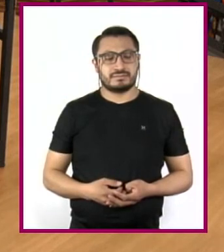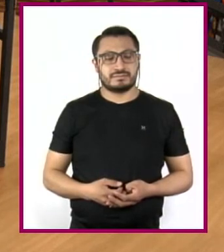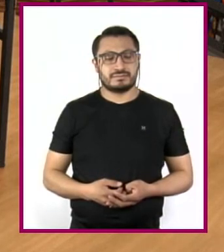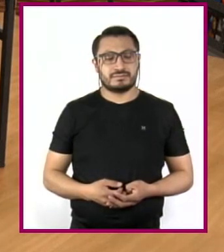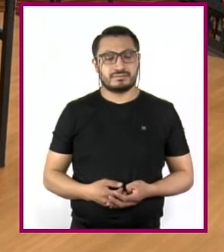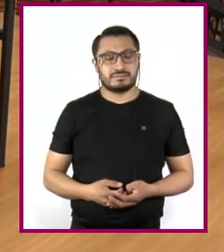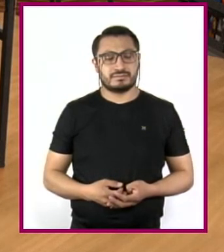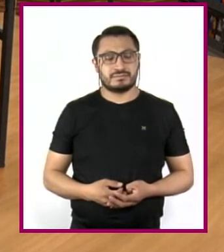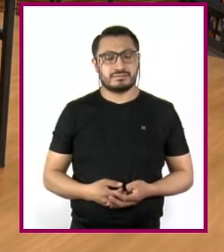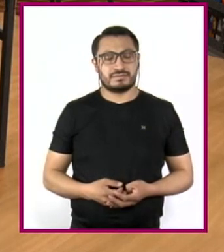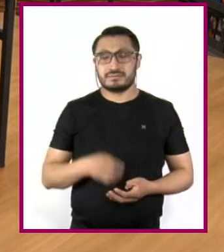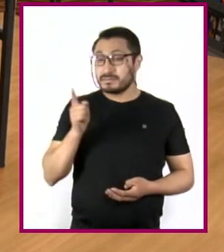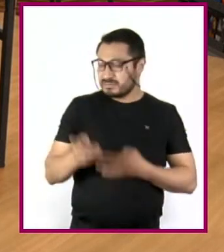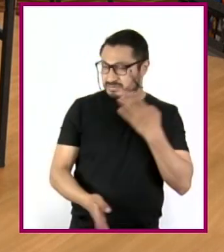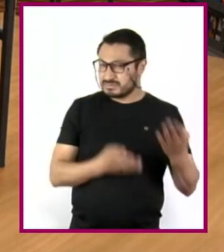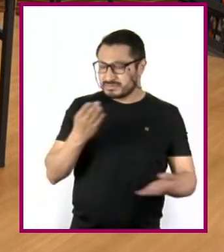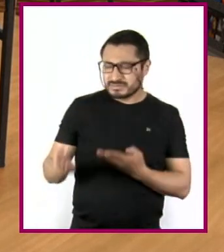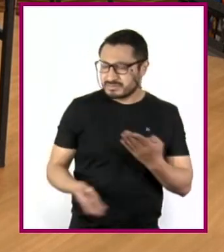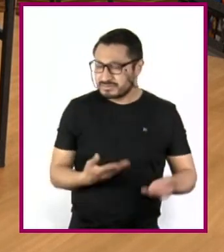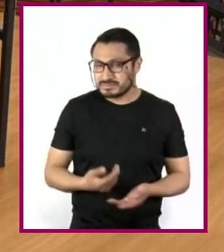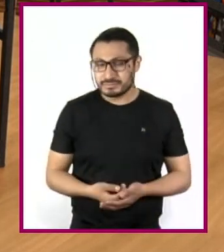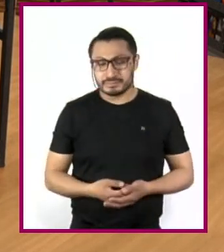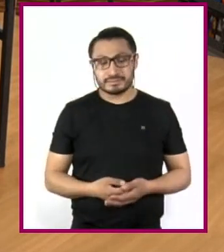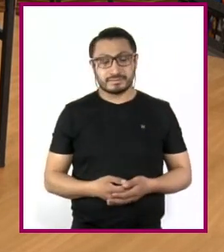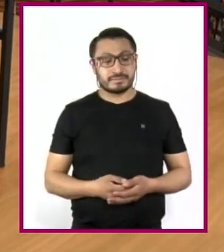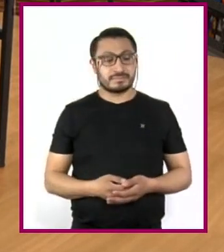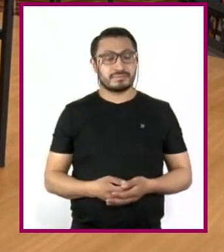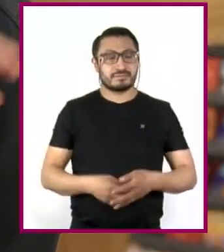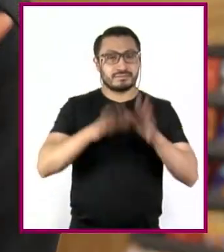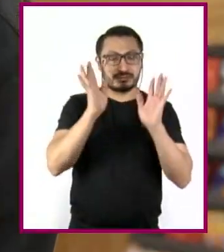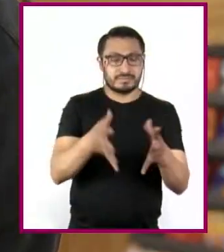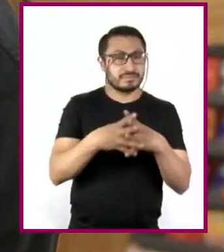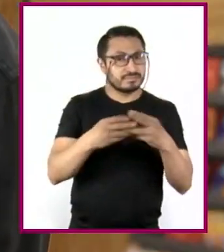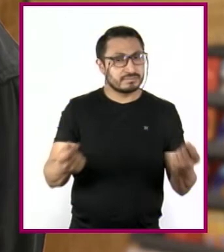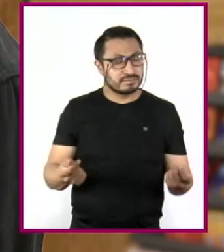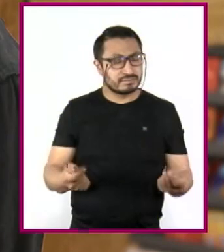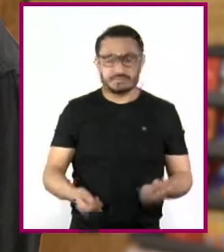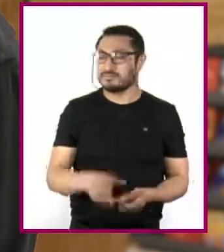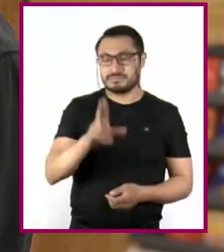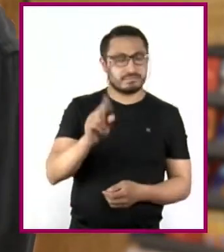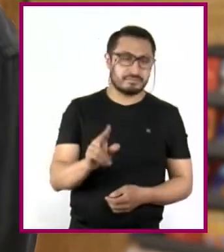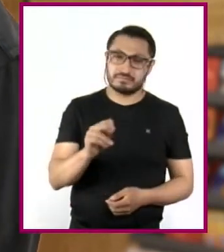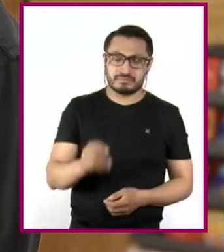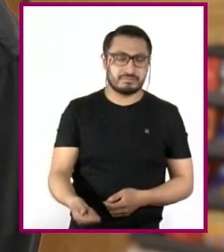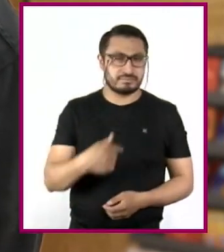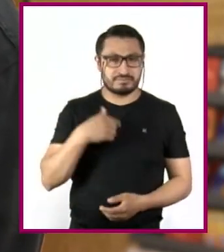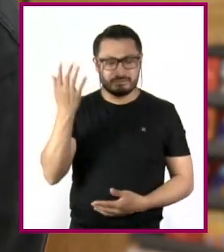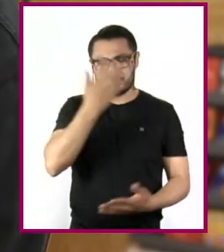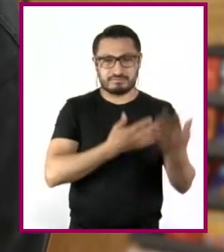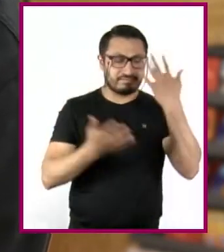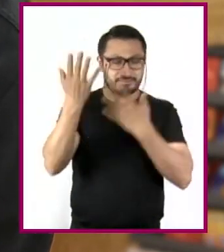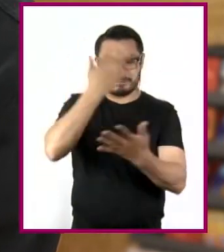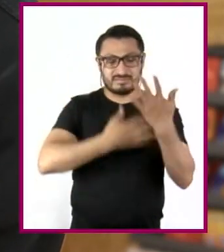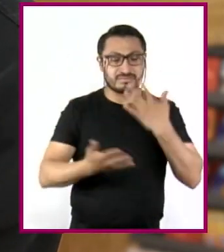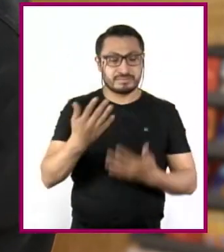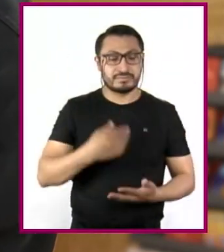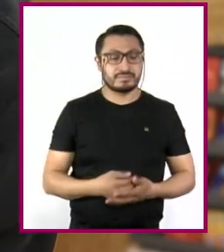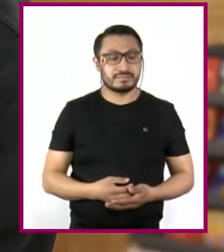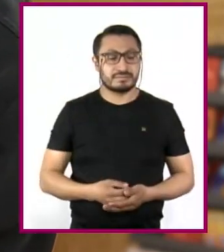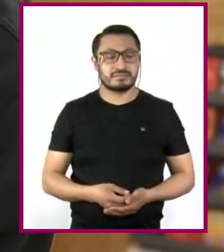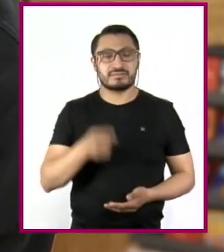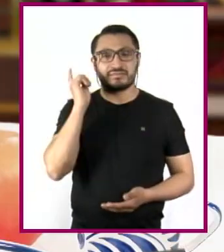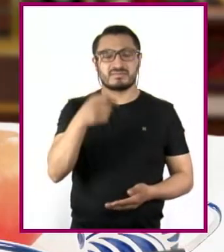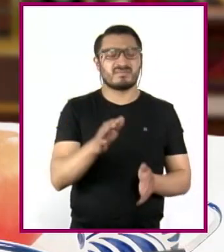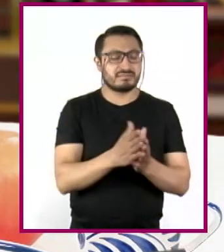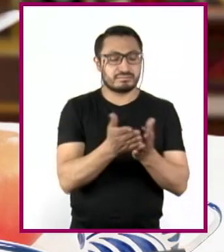Oh, oh. Bailando, ¿eh? ¿Ya lo resolviste? Para nada. Estoy confundido. ¿Qué dice